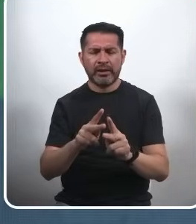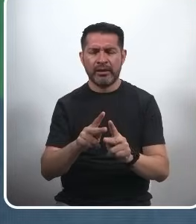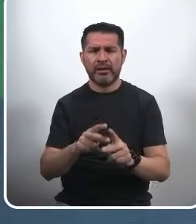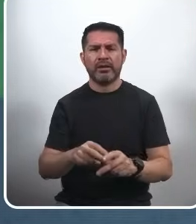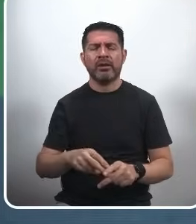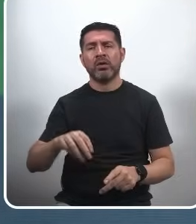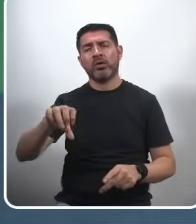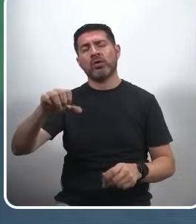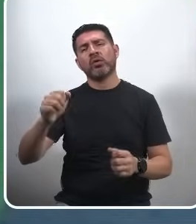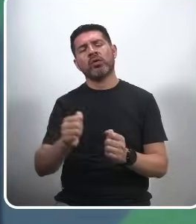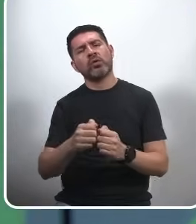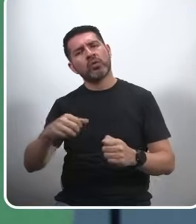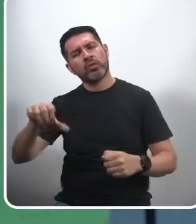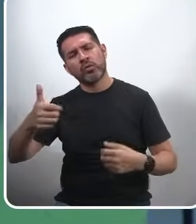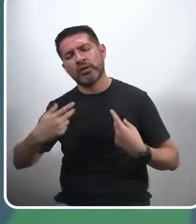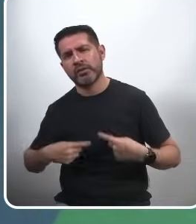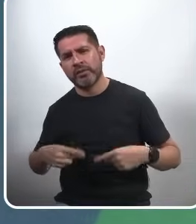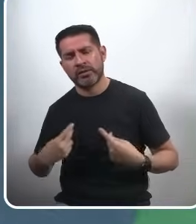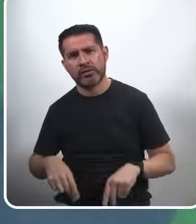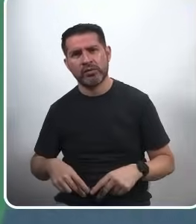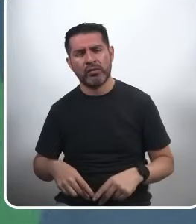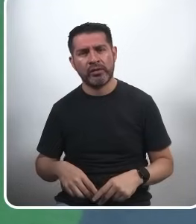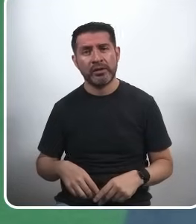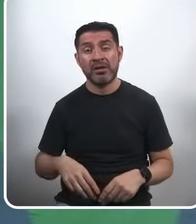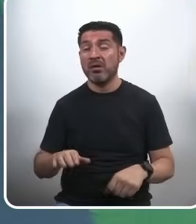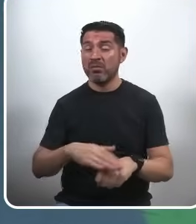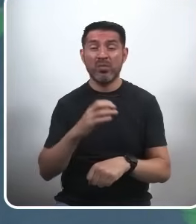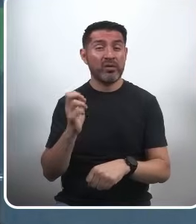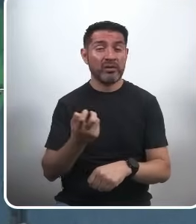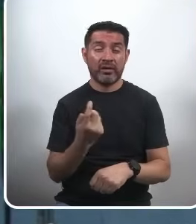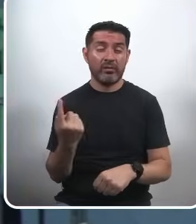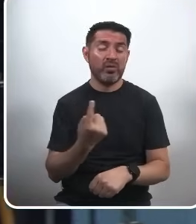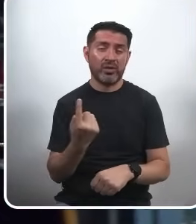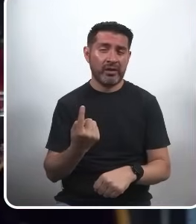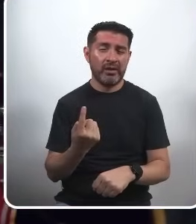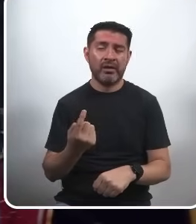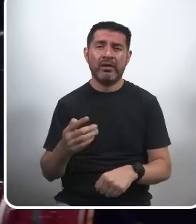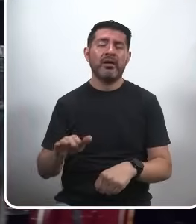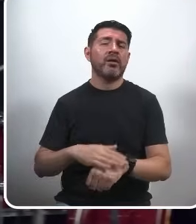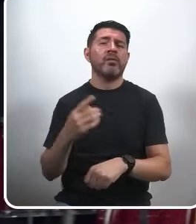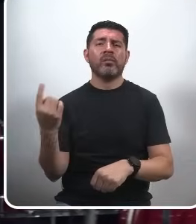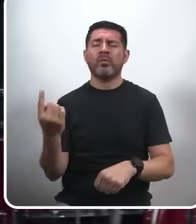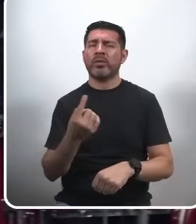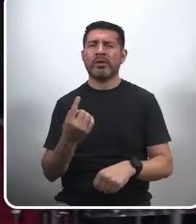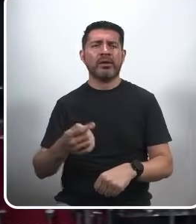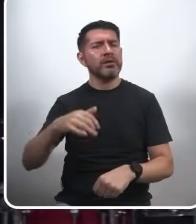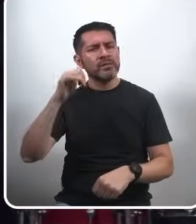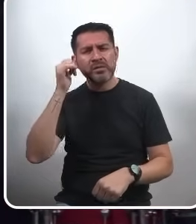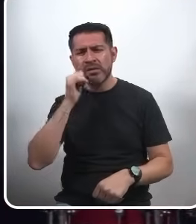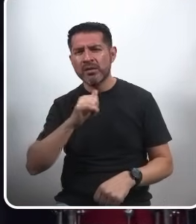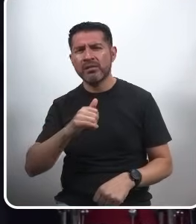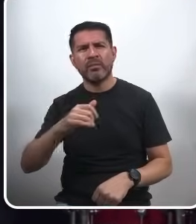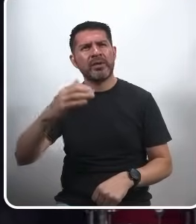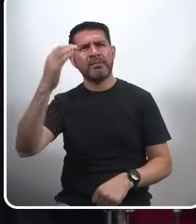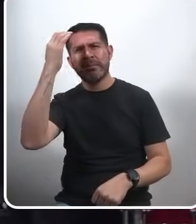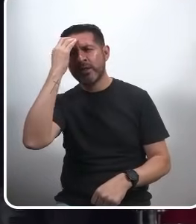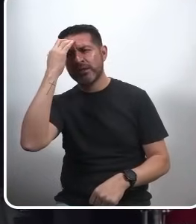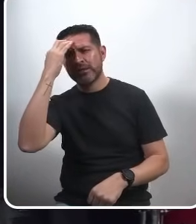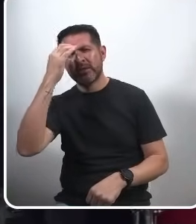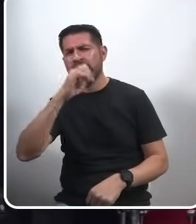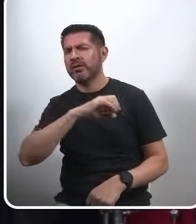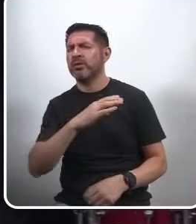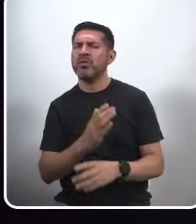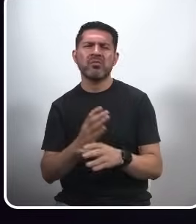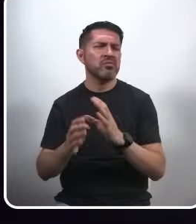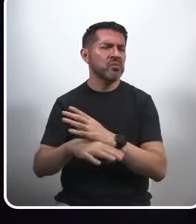Tu conversación le causa lepra a otros. Y te estoy diciendo acá el día de hoy, es una perspectiva errónea. Hay muchas veces que yo digo,